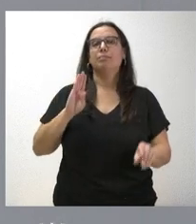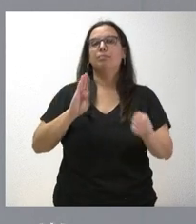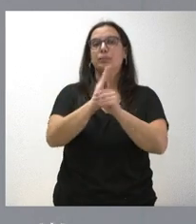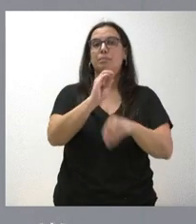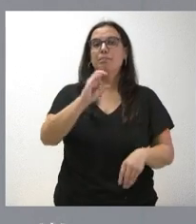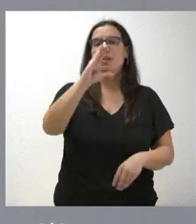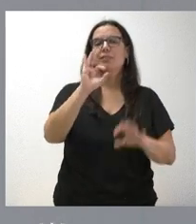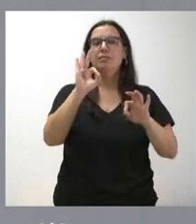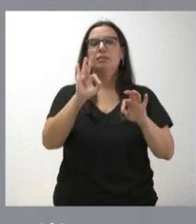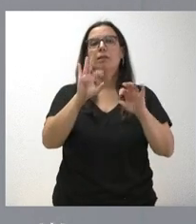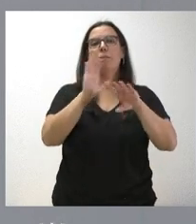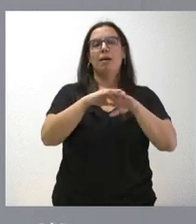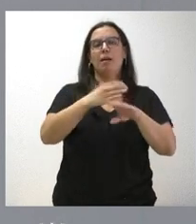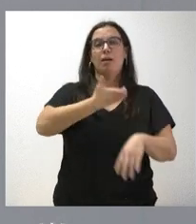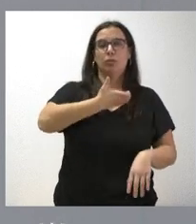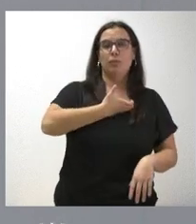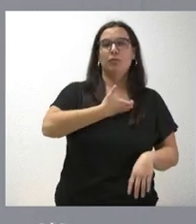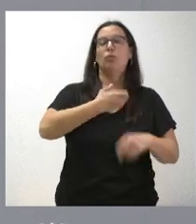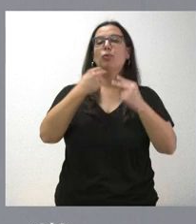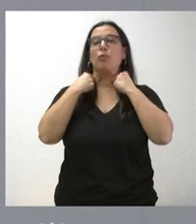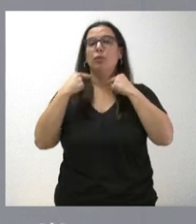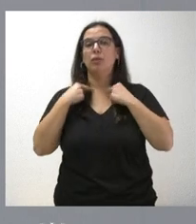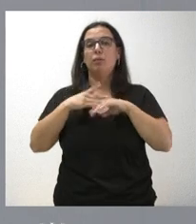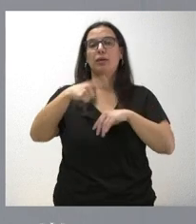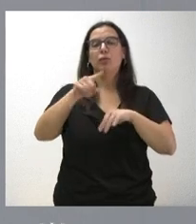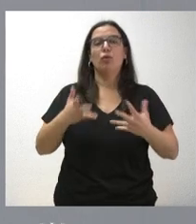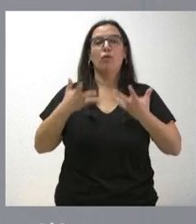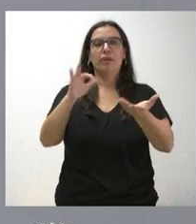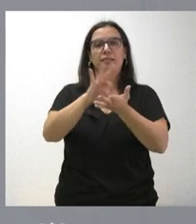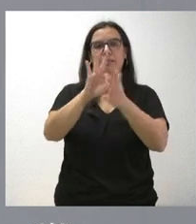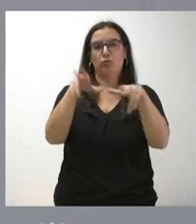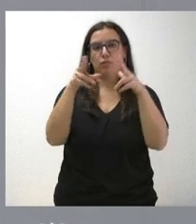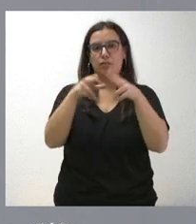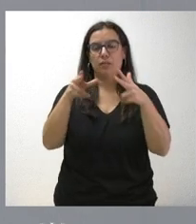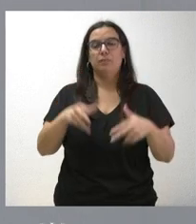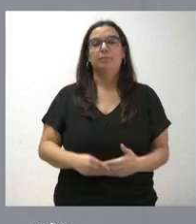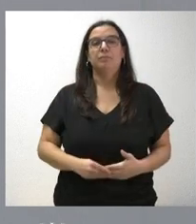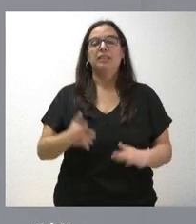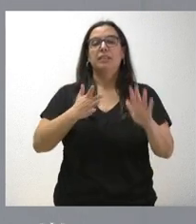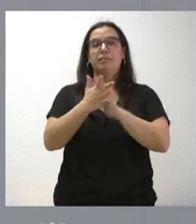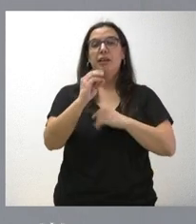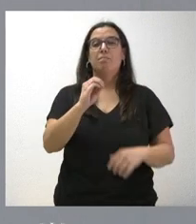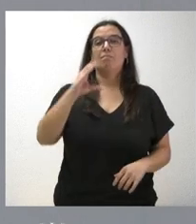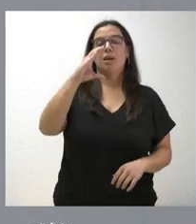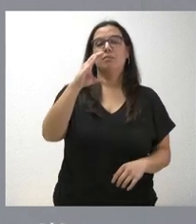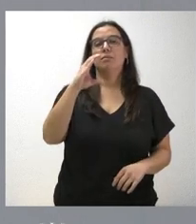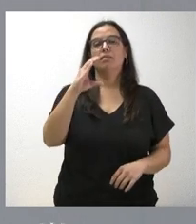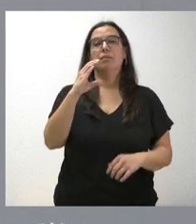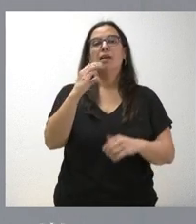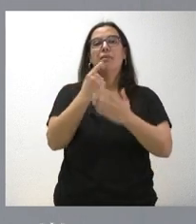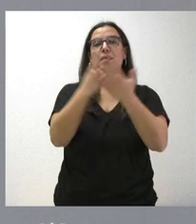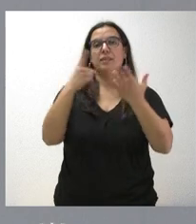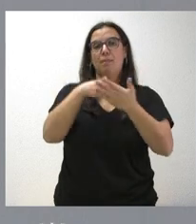destinada a las entidades locales para la prestación de servicios sociales estamos hablando de un incremento de 16